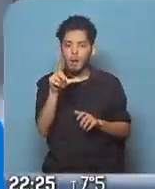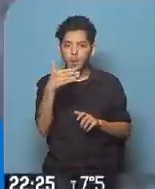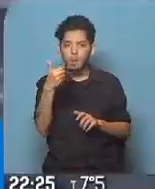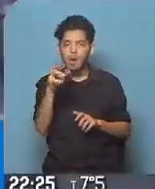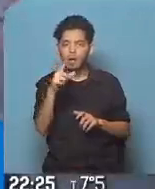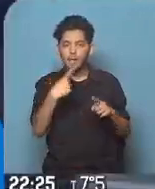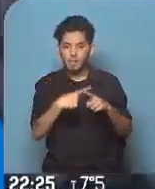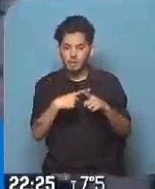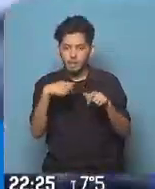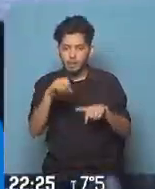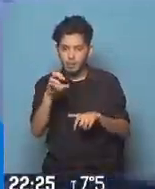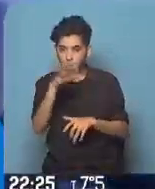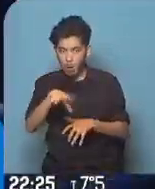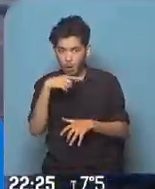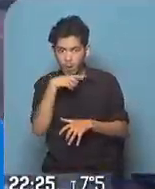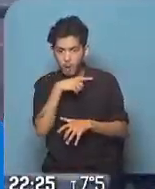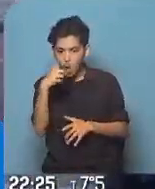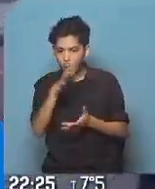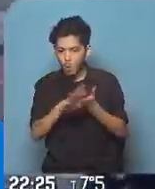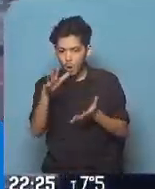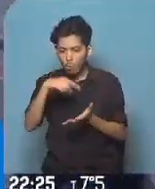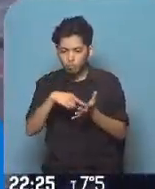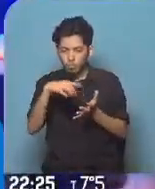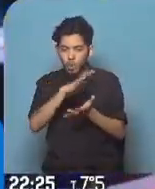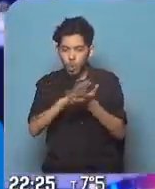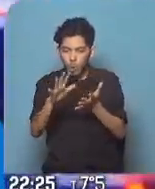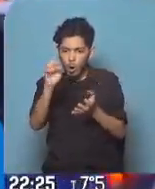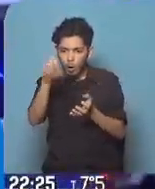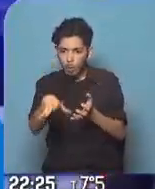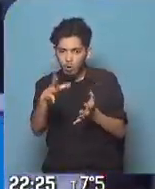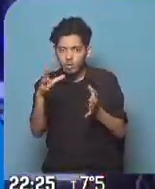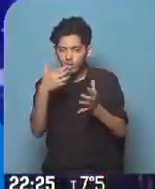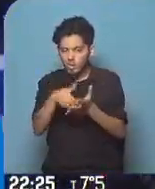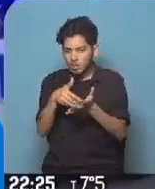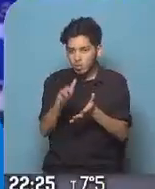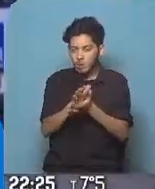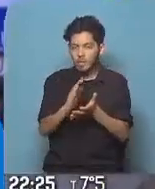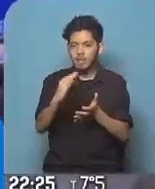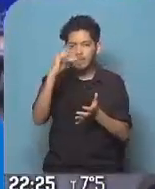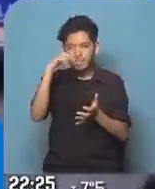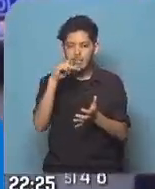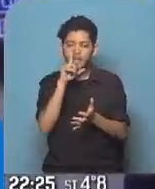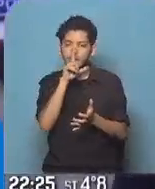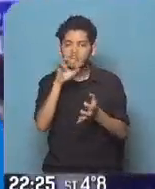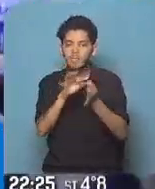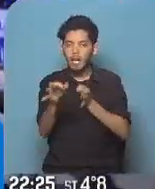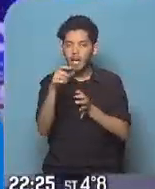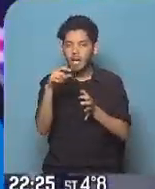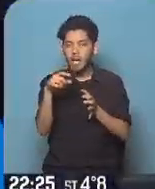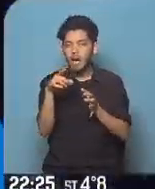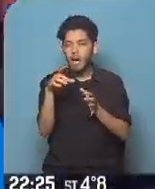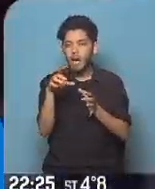de los epicentros de un nuevo brote racista. Esta semana, la ciudad de Chemnitz, cercana a Leipzig, fue escenario de